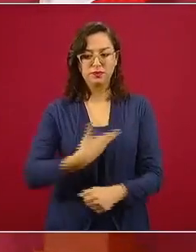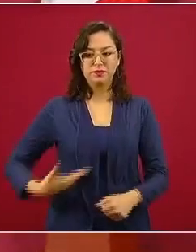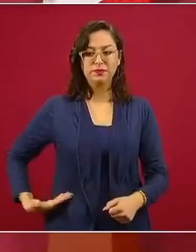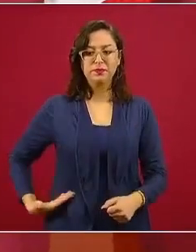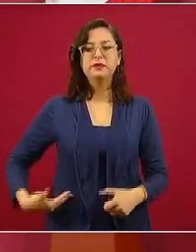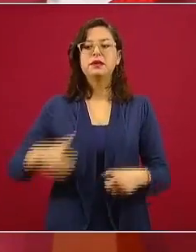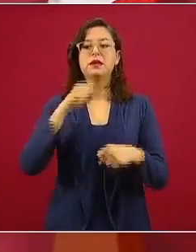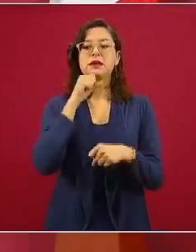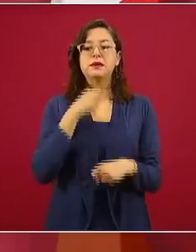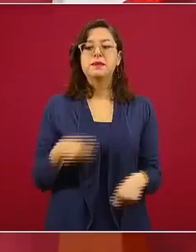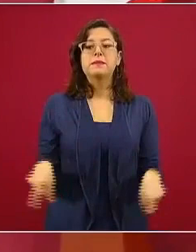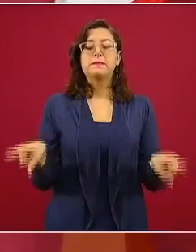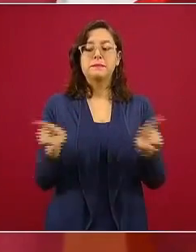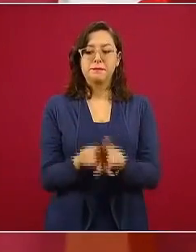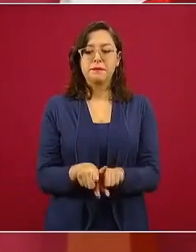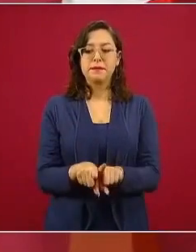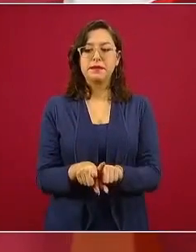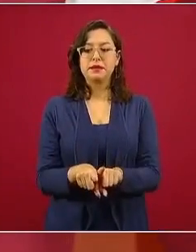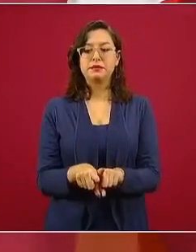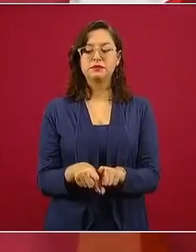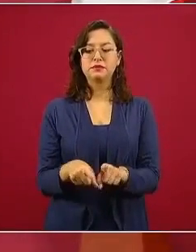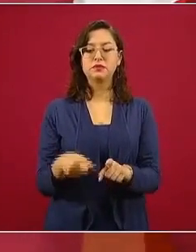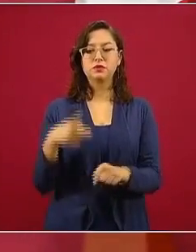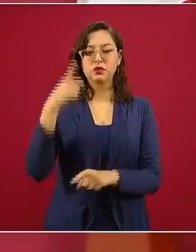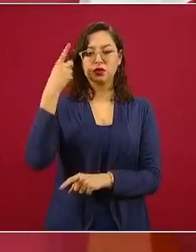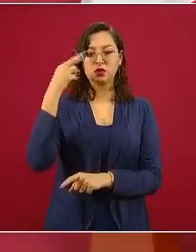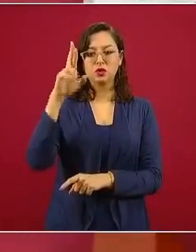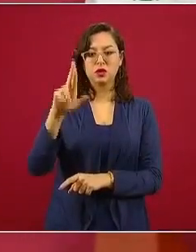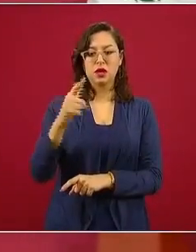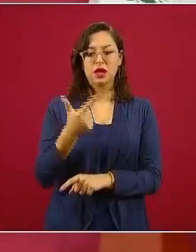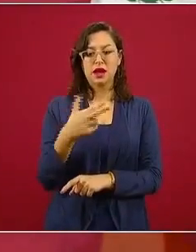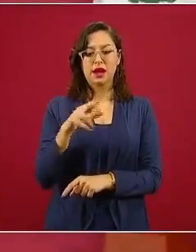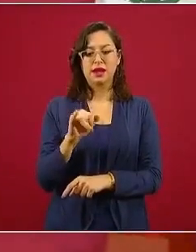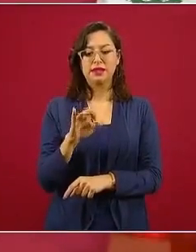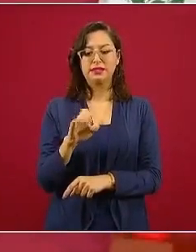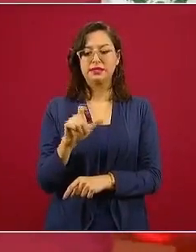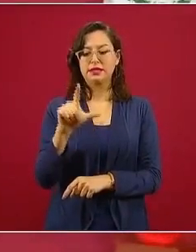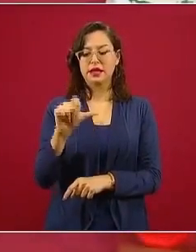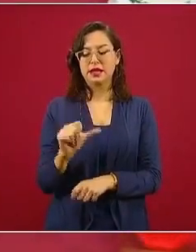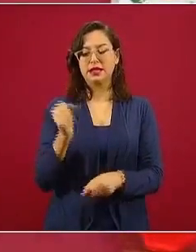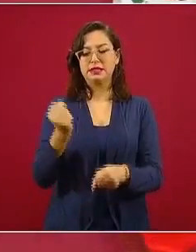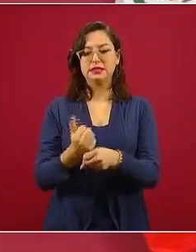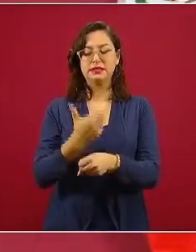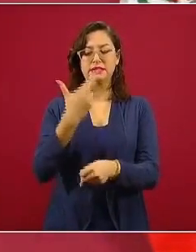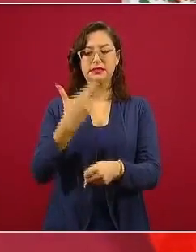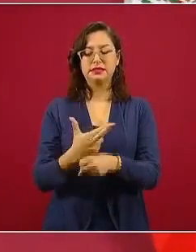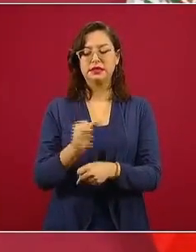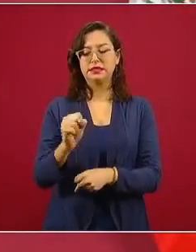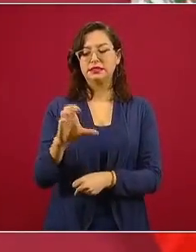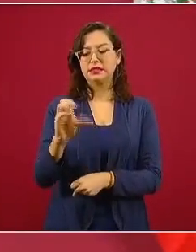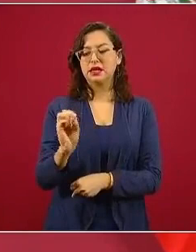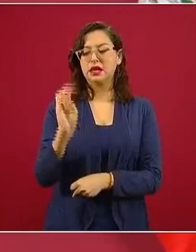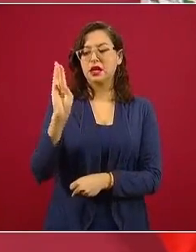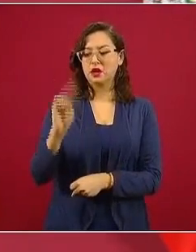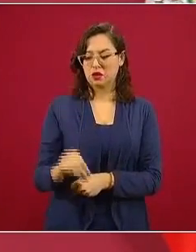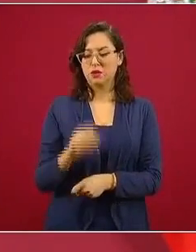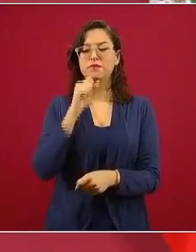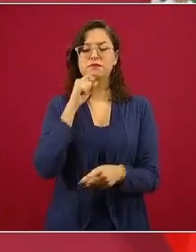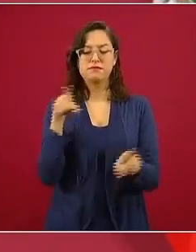Va también a intervenir la doctora Graciela Márquez, secretaria de Economía, y